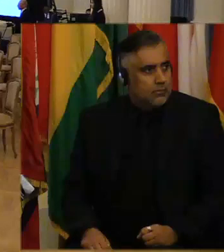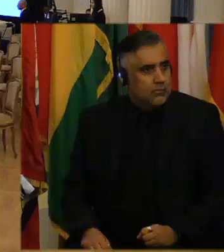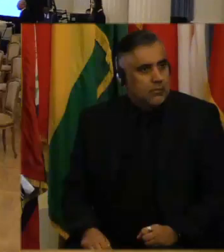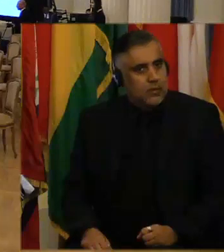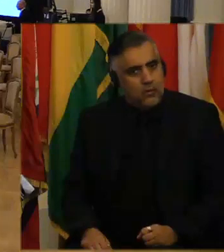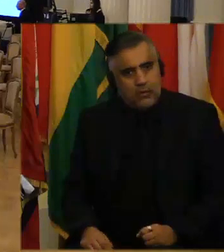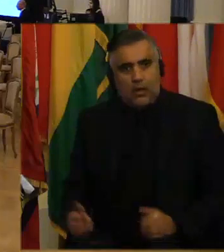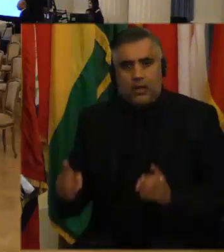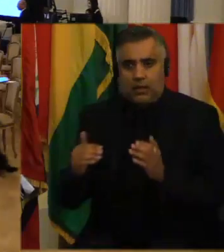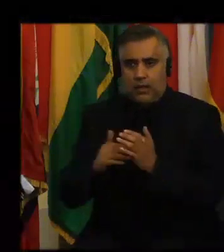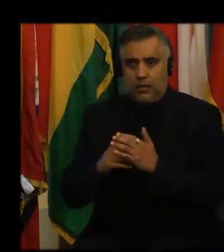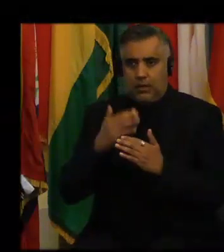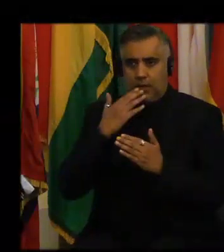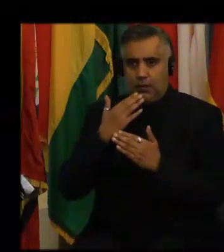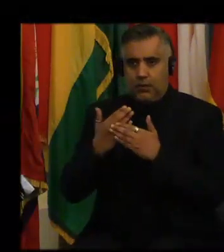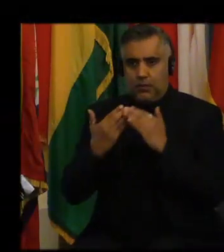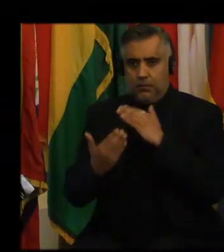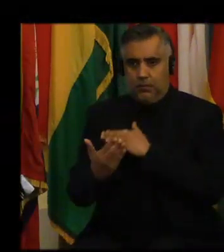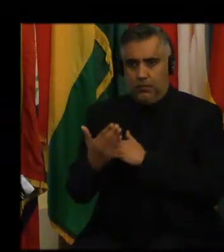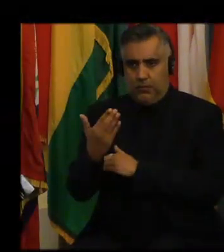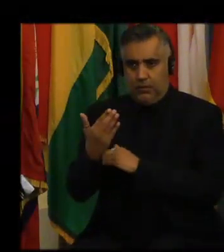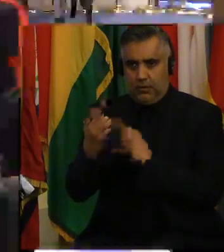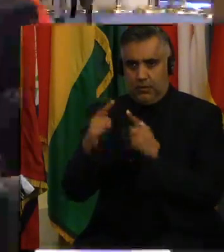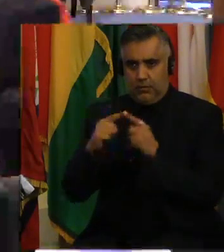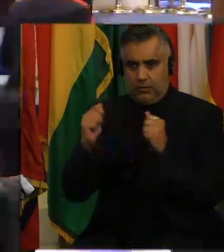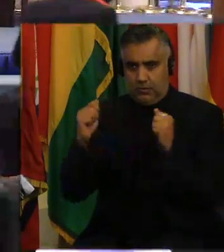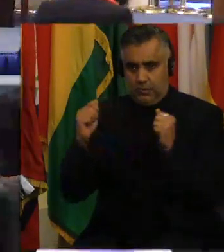Bueno, nuevamente buenos días a todos y a todas.